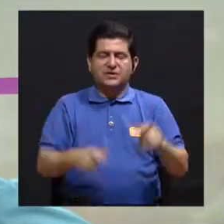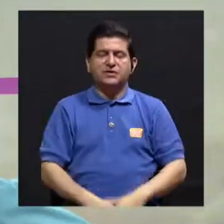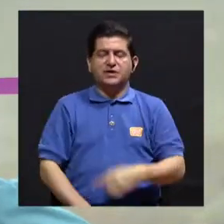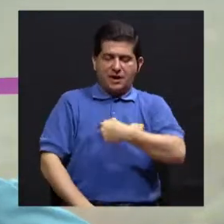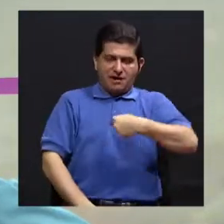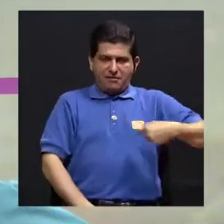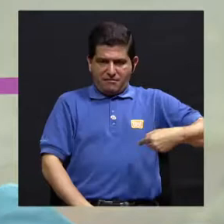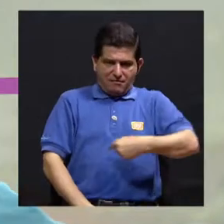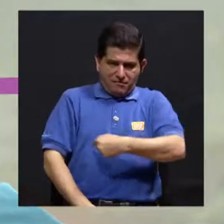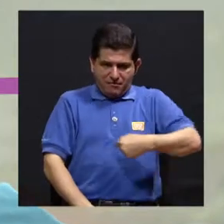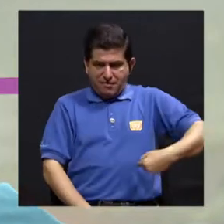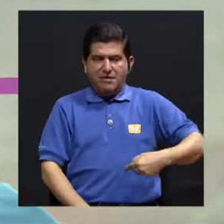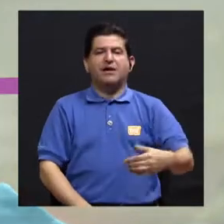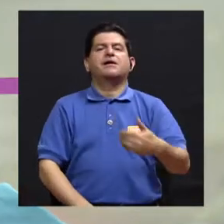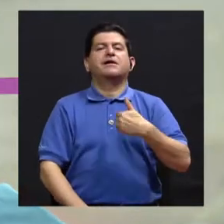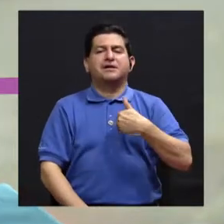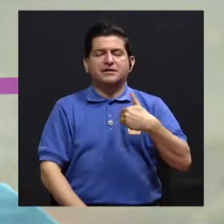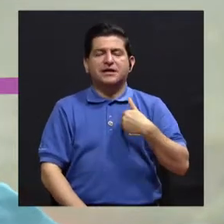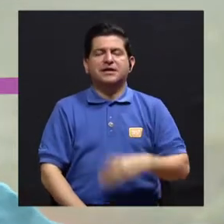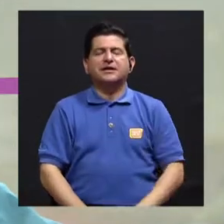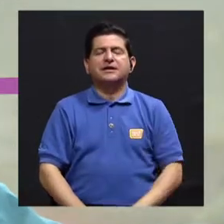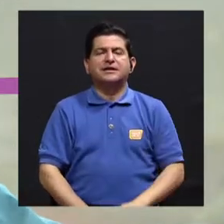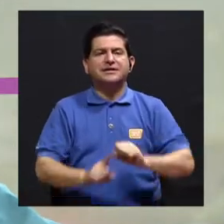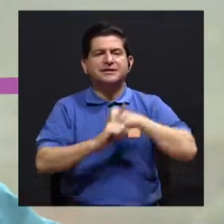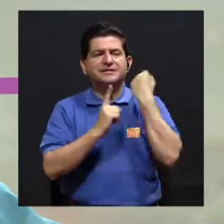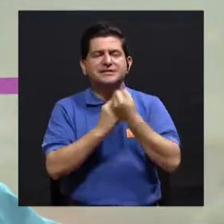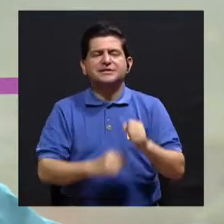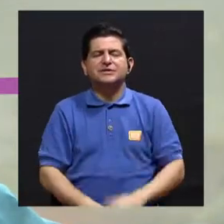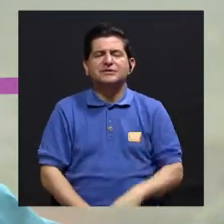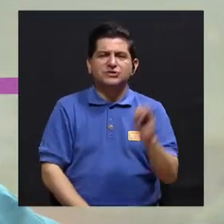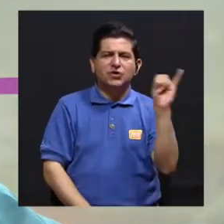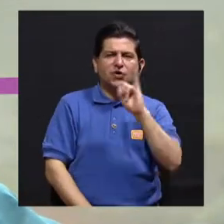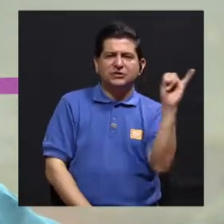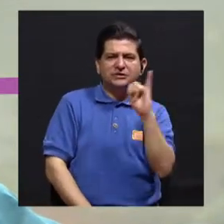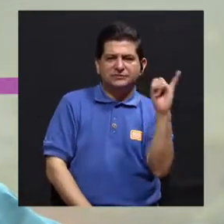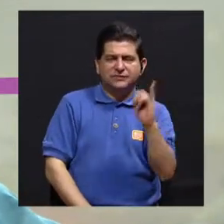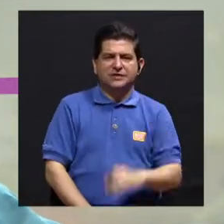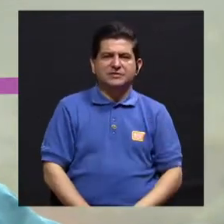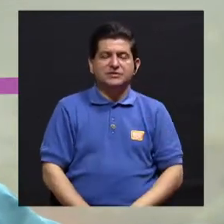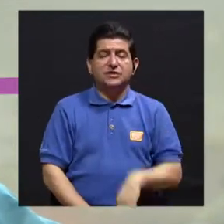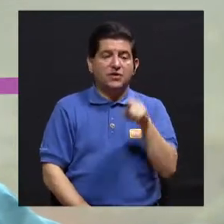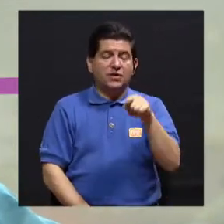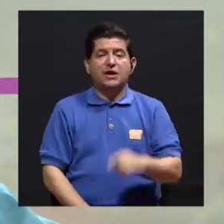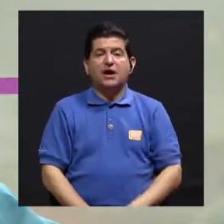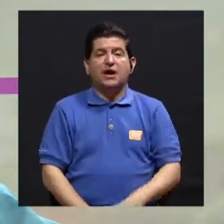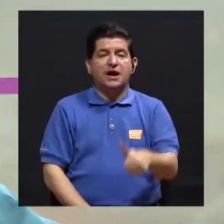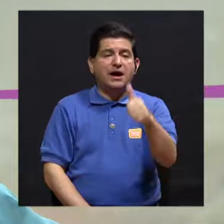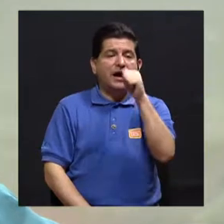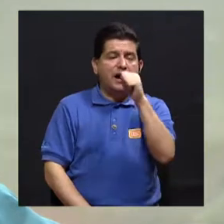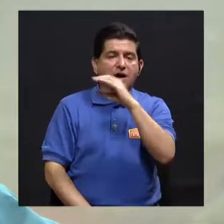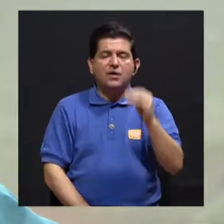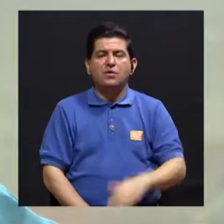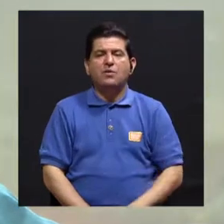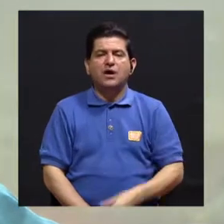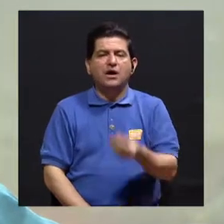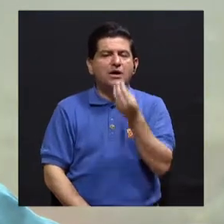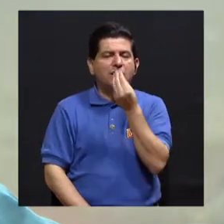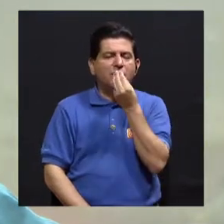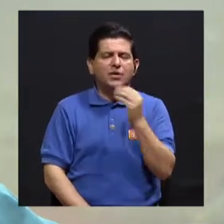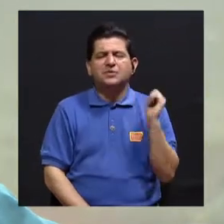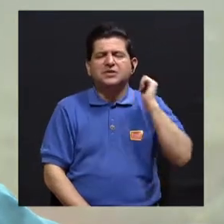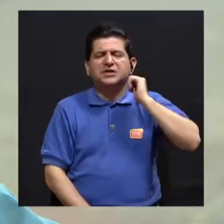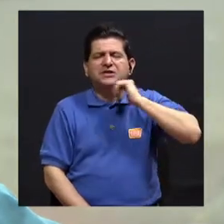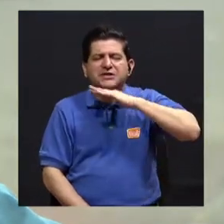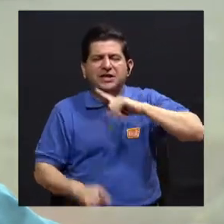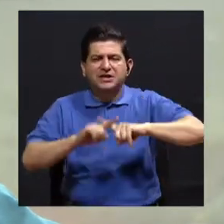mayoritariamente intestinales, pues vamos a presentar una infección a través de consumir agua o alimentos